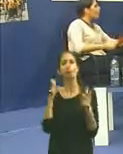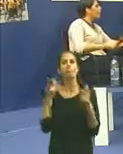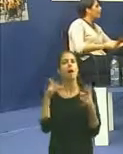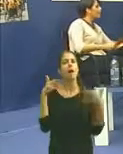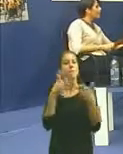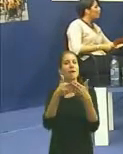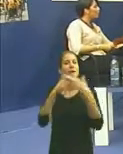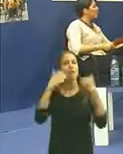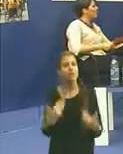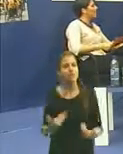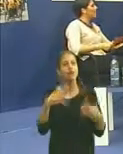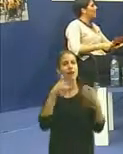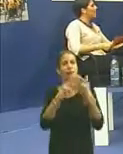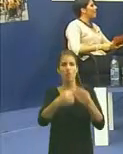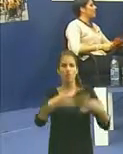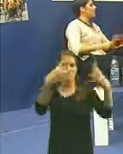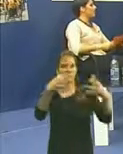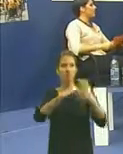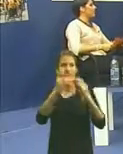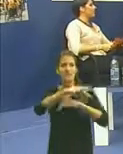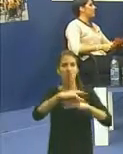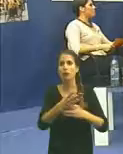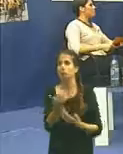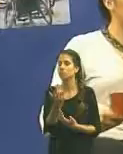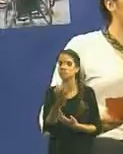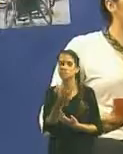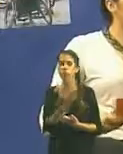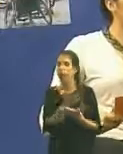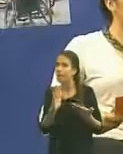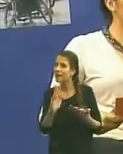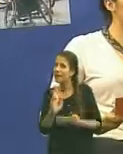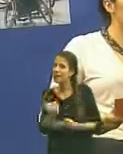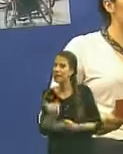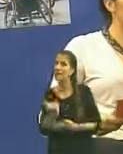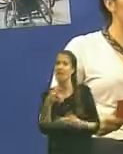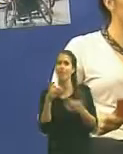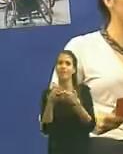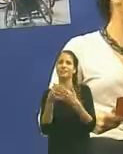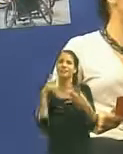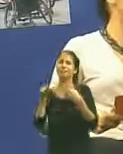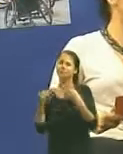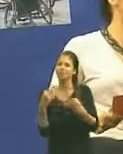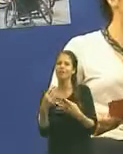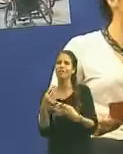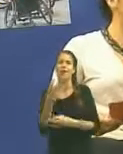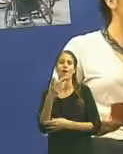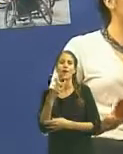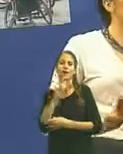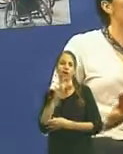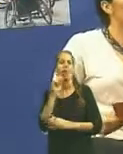¿no? Arquitectónicas. Realmente hay otras barreras que son más difíciles de ver. Ustedes, por ejemplo, desde